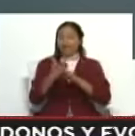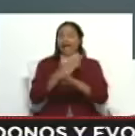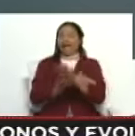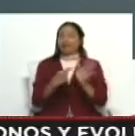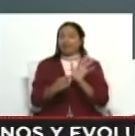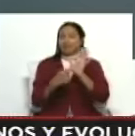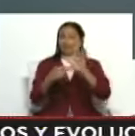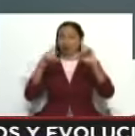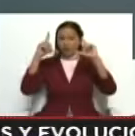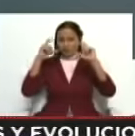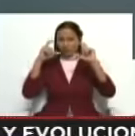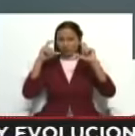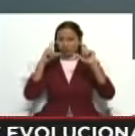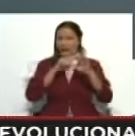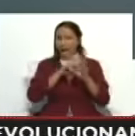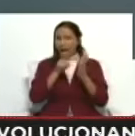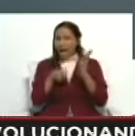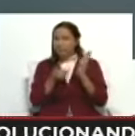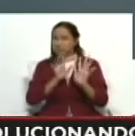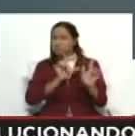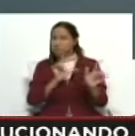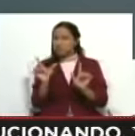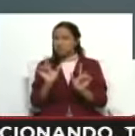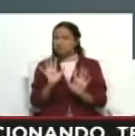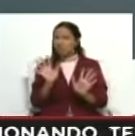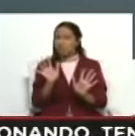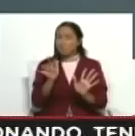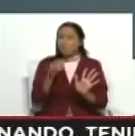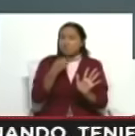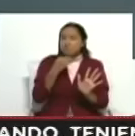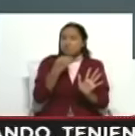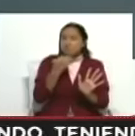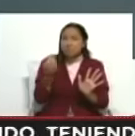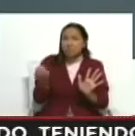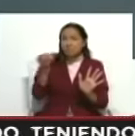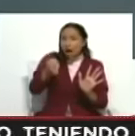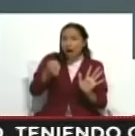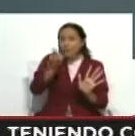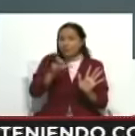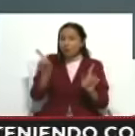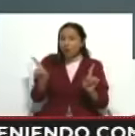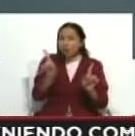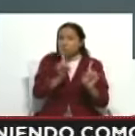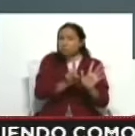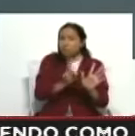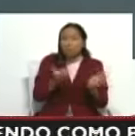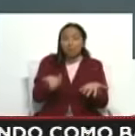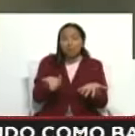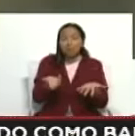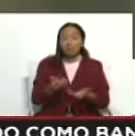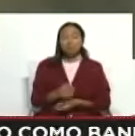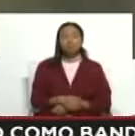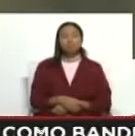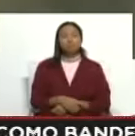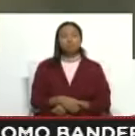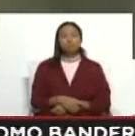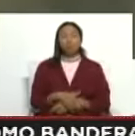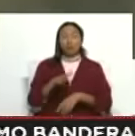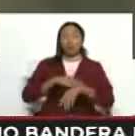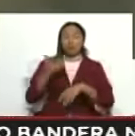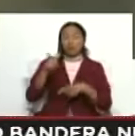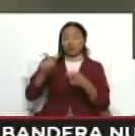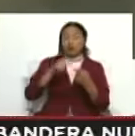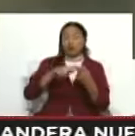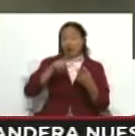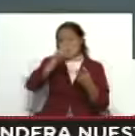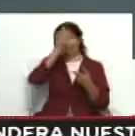Algo así como que no son todos los que están allí. Porque incluso Leopoldo López